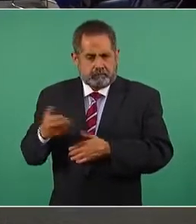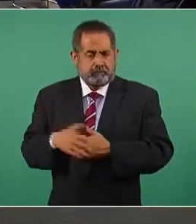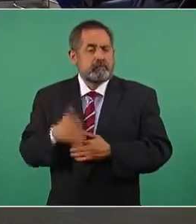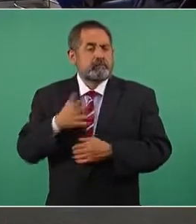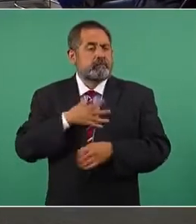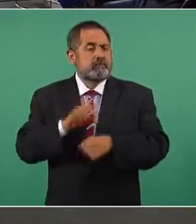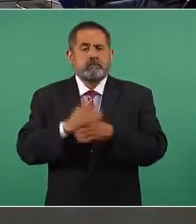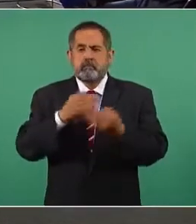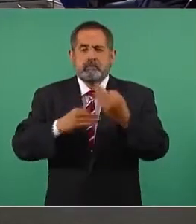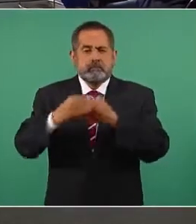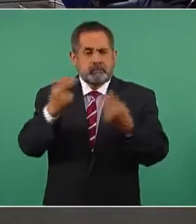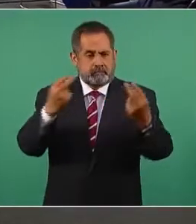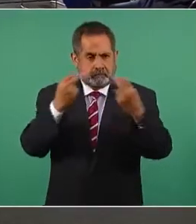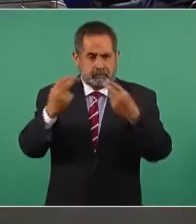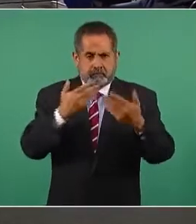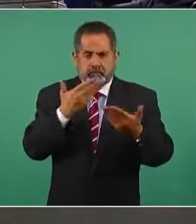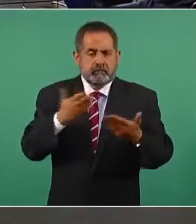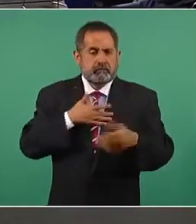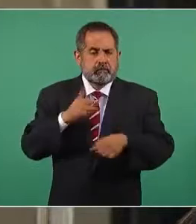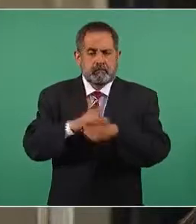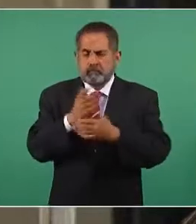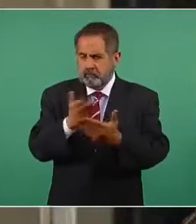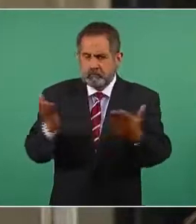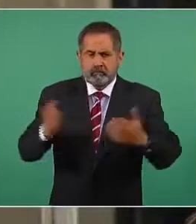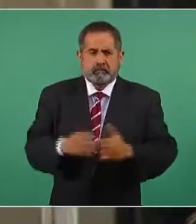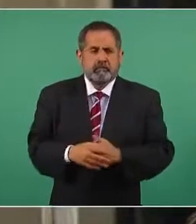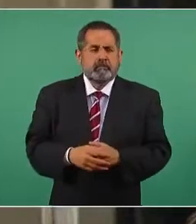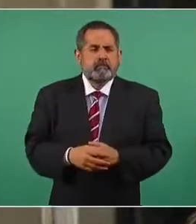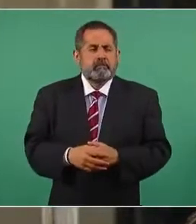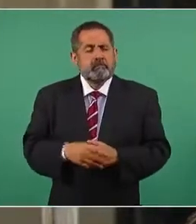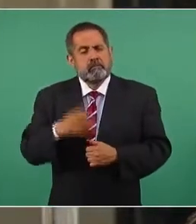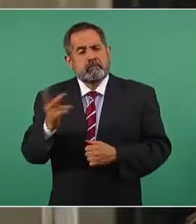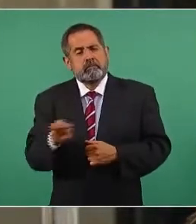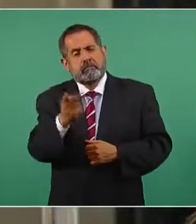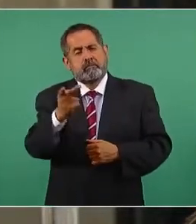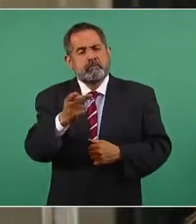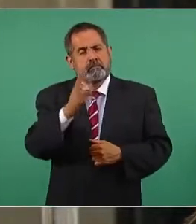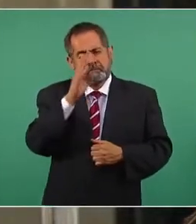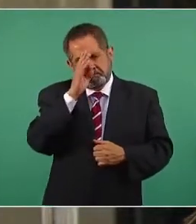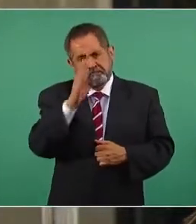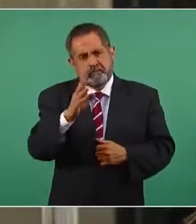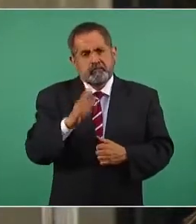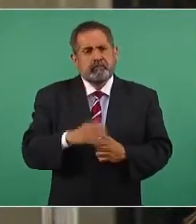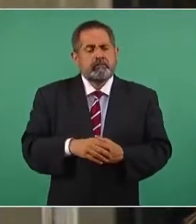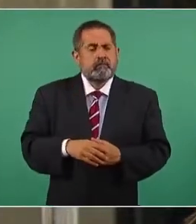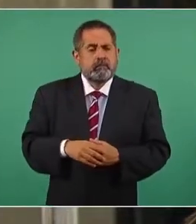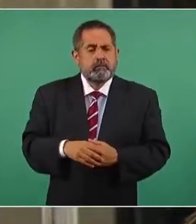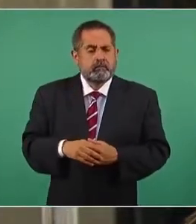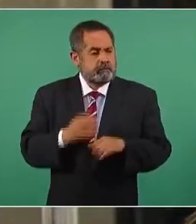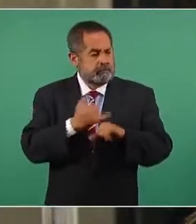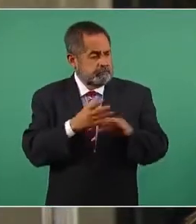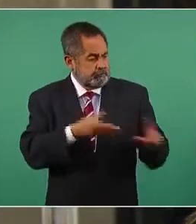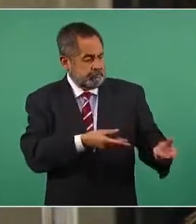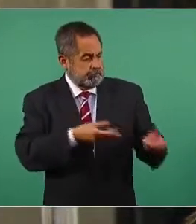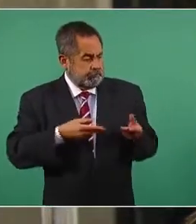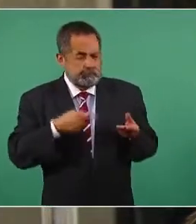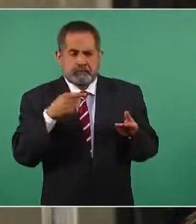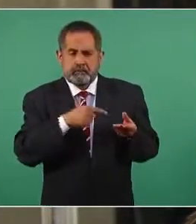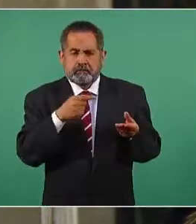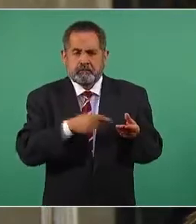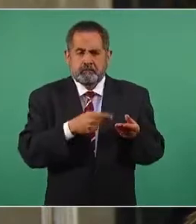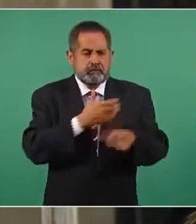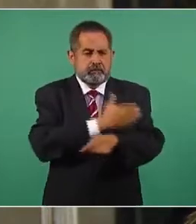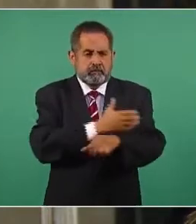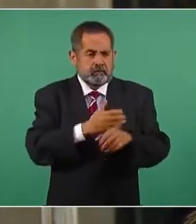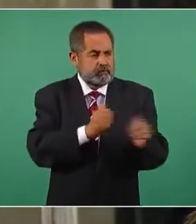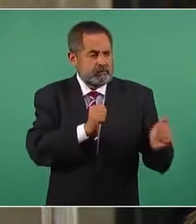y a quienes nos escuchan. Buenos días a los compañeros. Esta pregunta se la hago con información que me comparte un